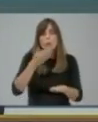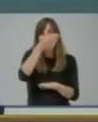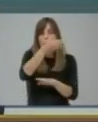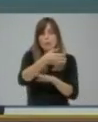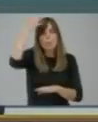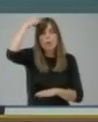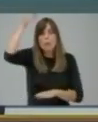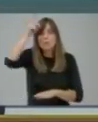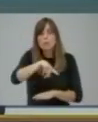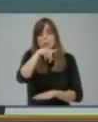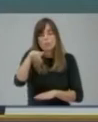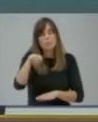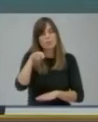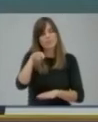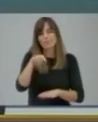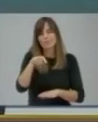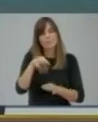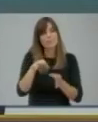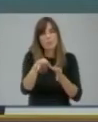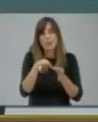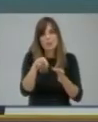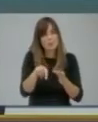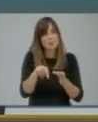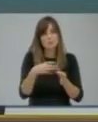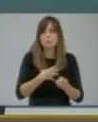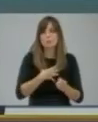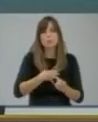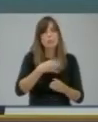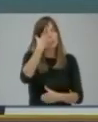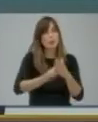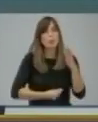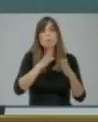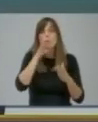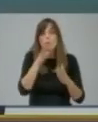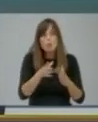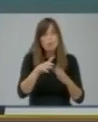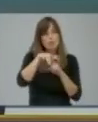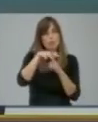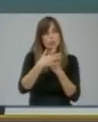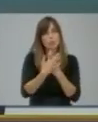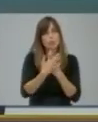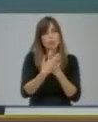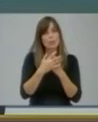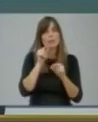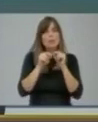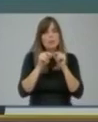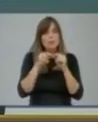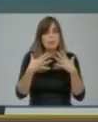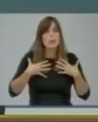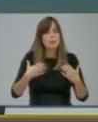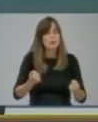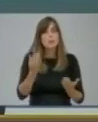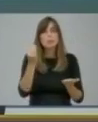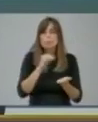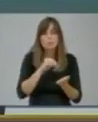es un error porque las circunstancias sanitarias en muchas ocasiones no han permitido que los alumnos y alumnas